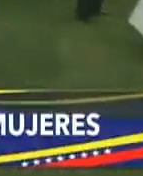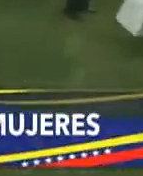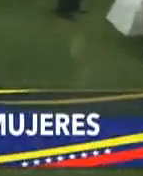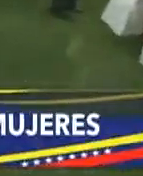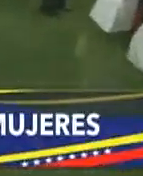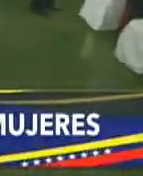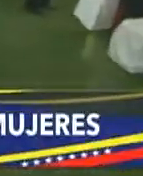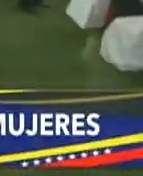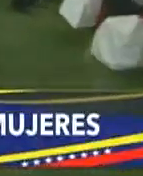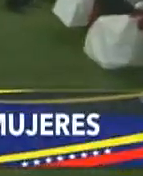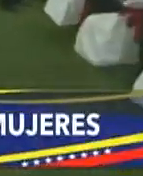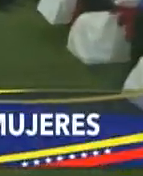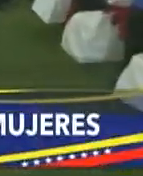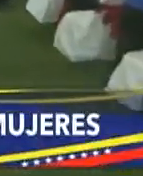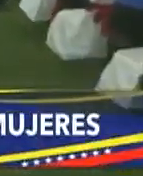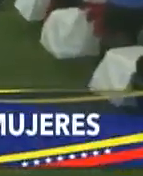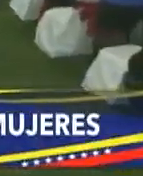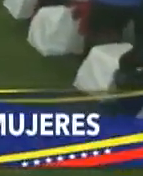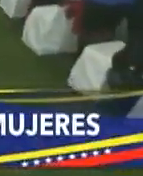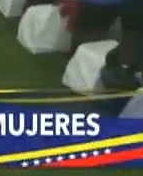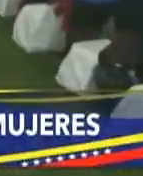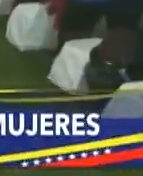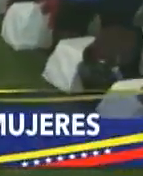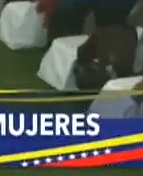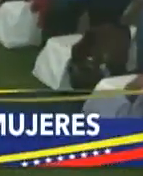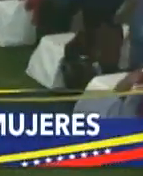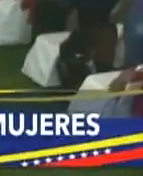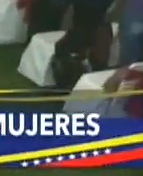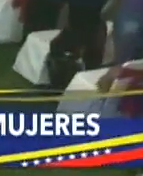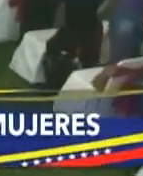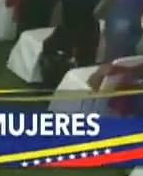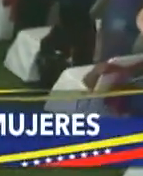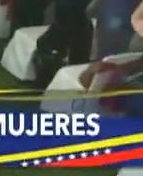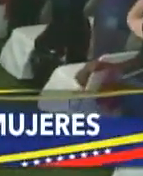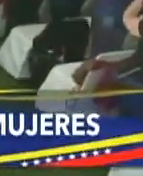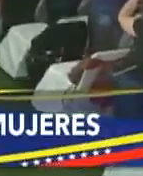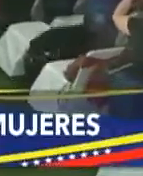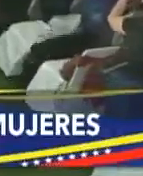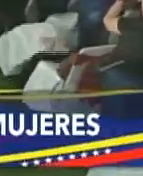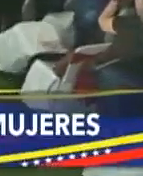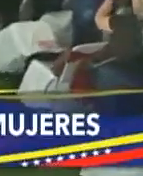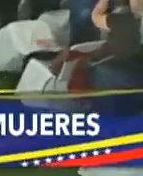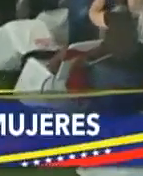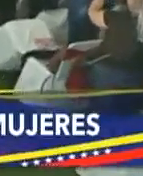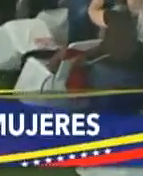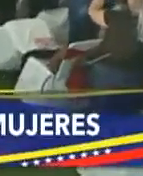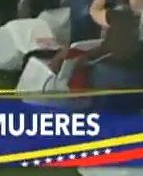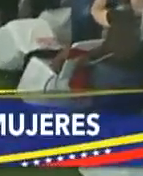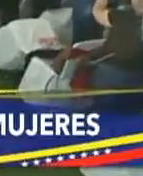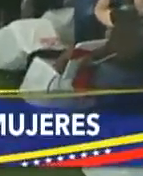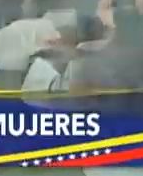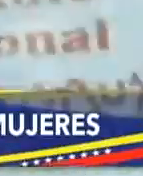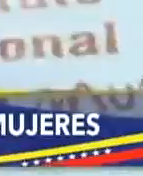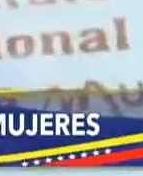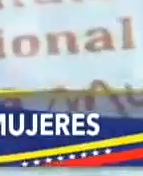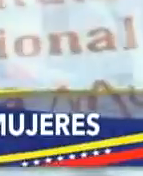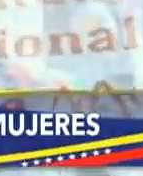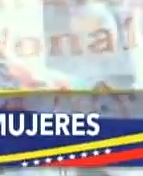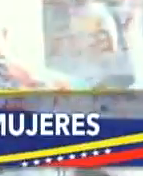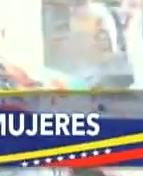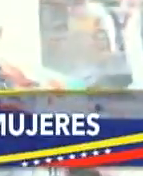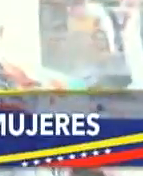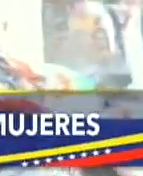debate abierto, permanente, que lleva el referente de emancipación que legó el comandante eterno Hugo Chávez